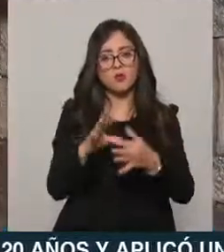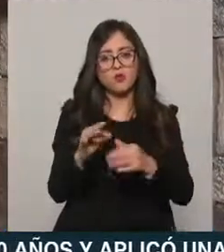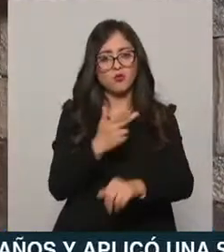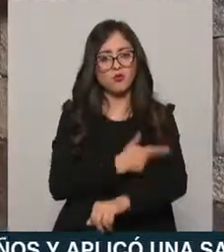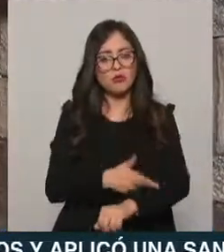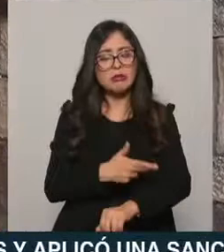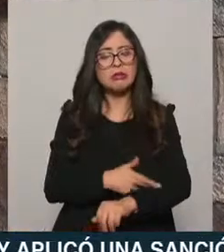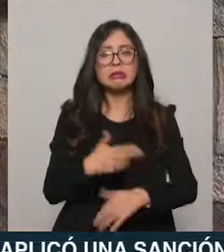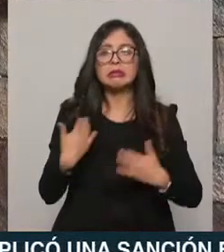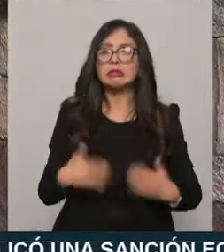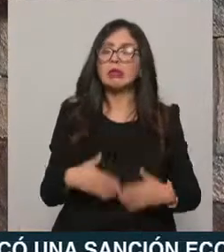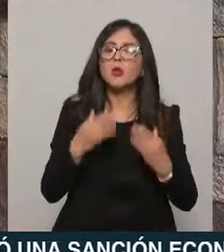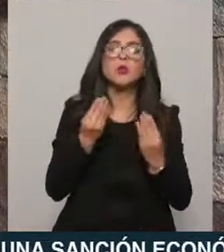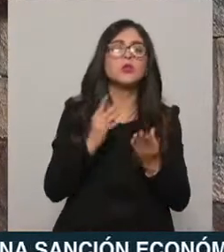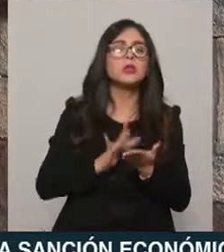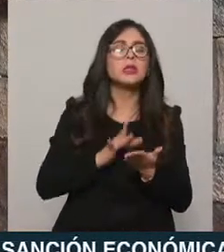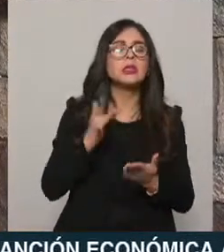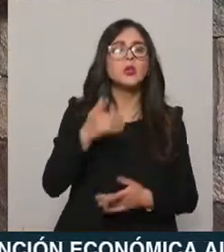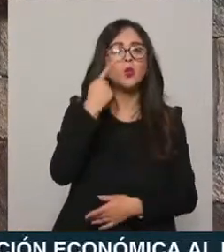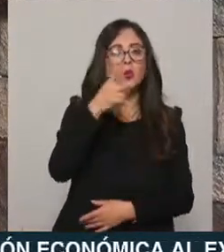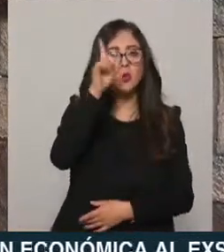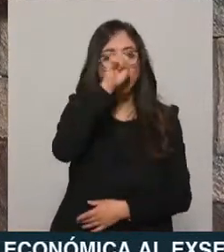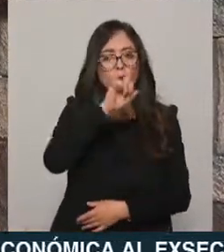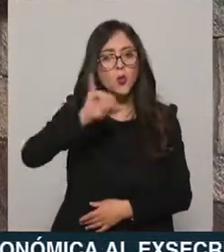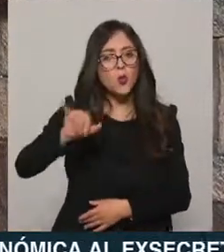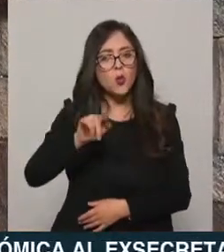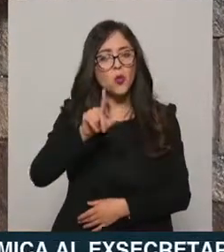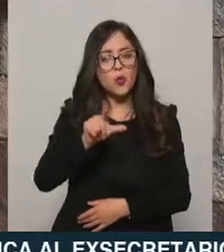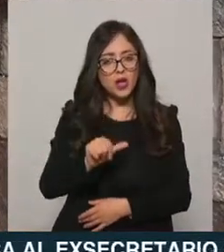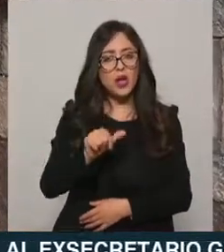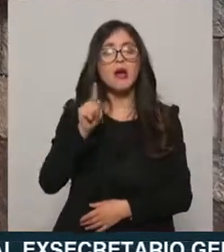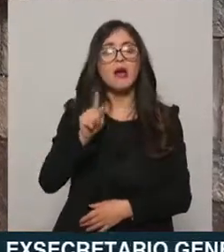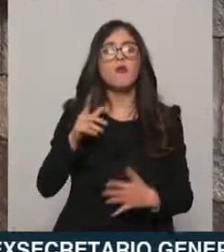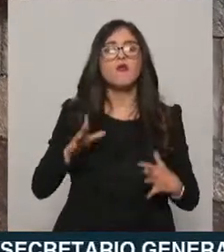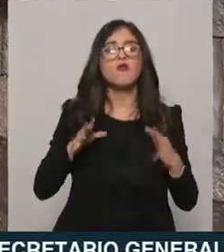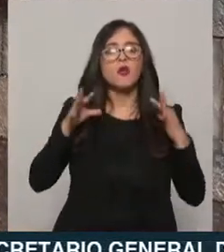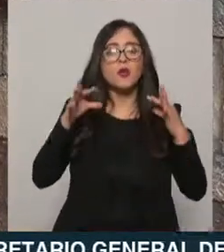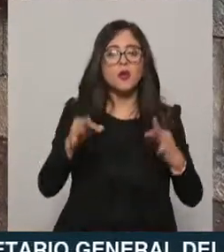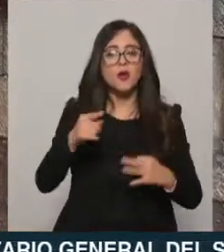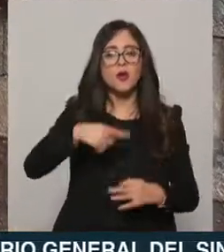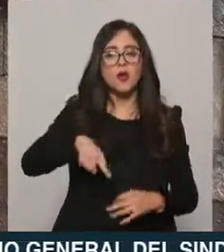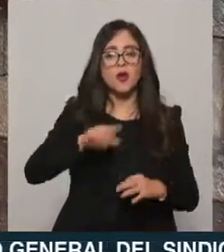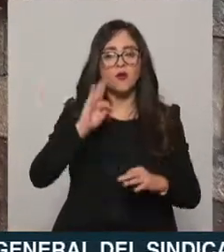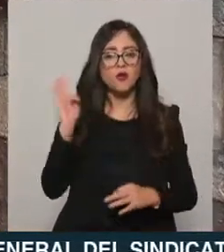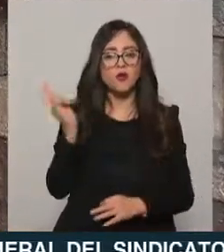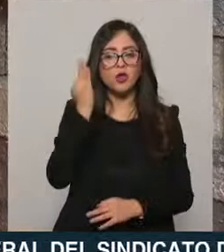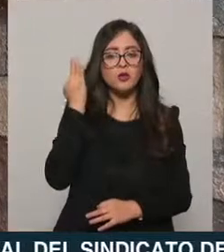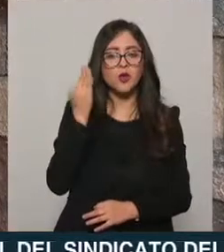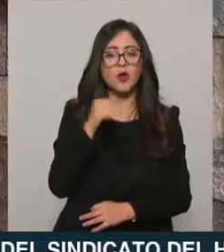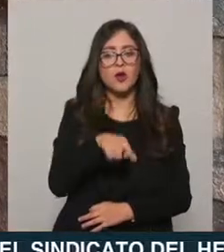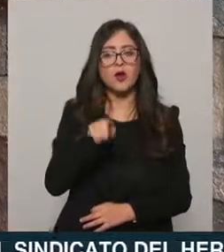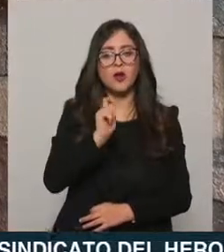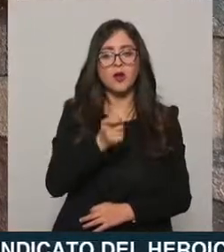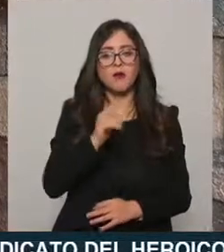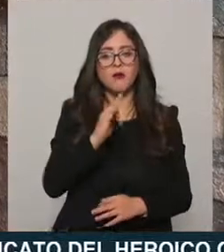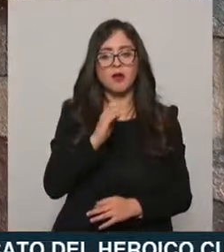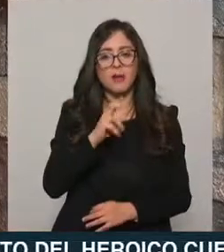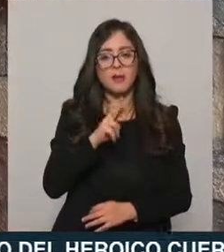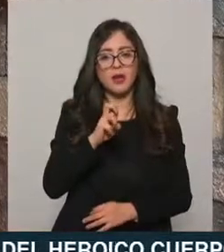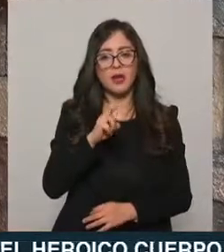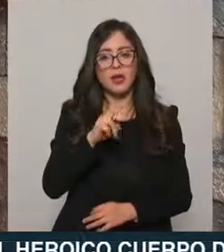muy valiosa esta mañana, Julia Pérez, fundadora y coordinadora de la asociación Vereda Themis. Los invitamos a visitarlos en su sitio